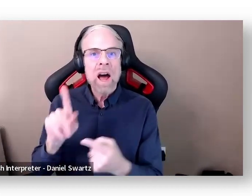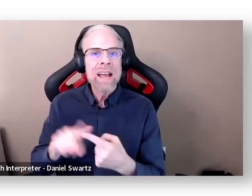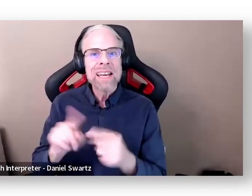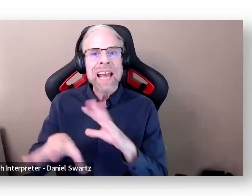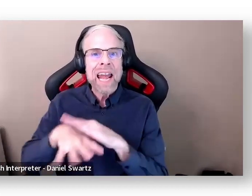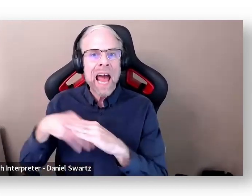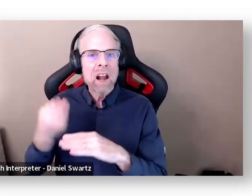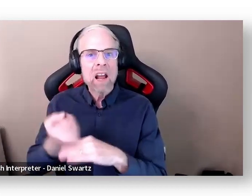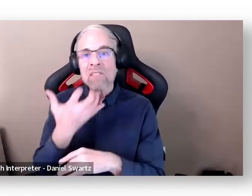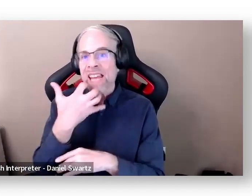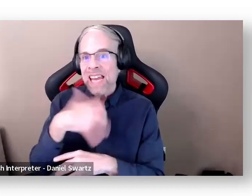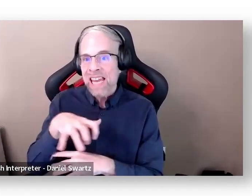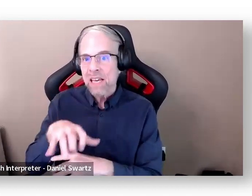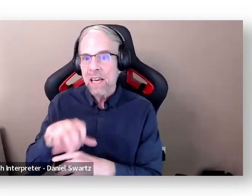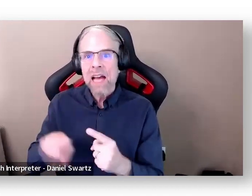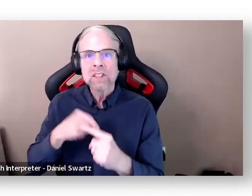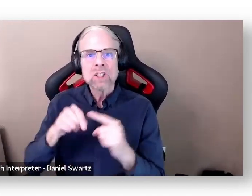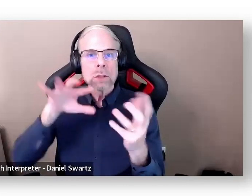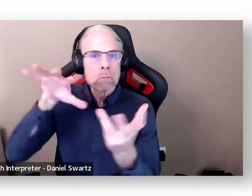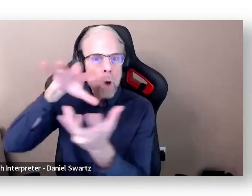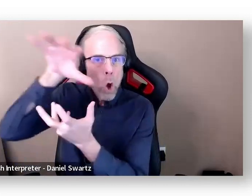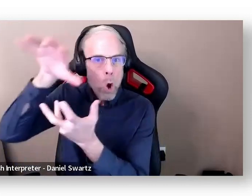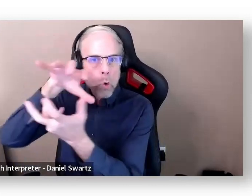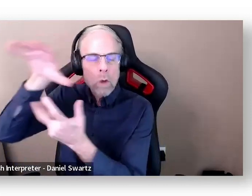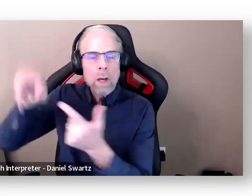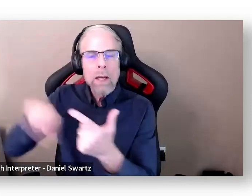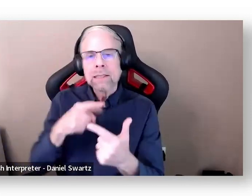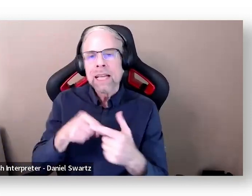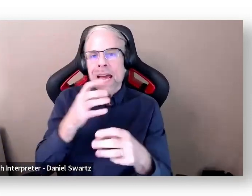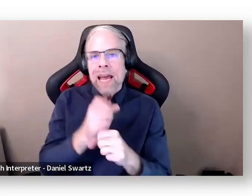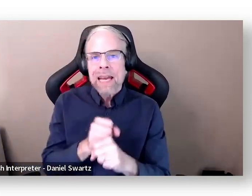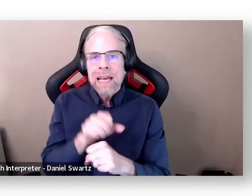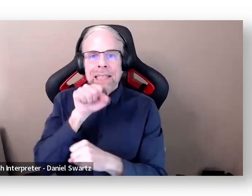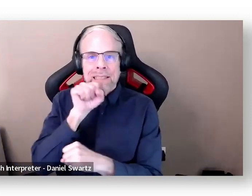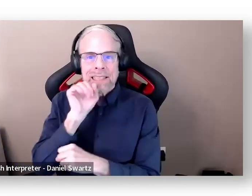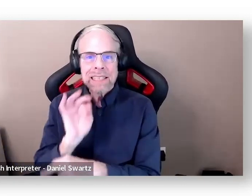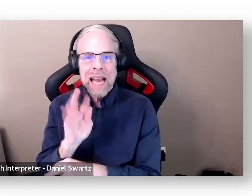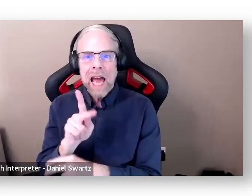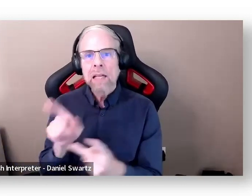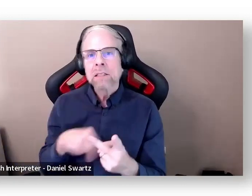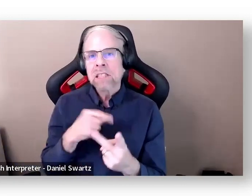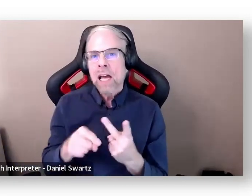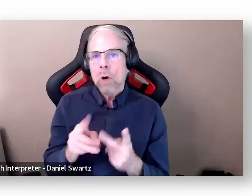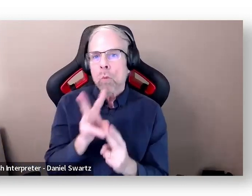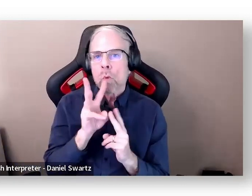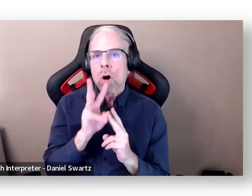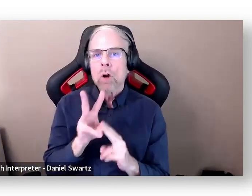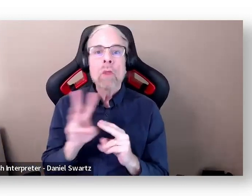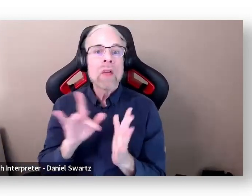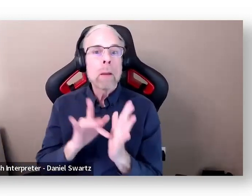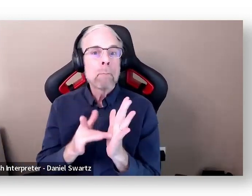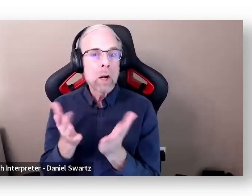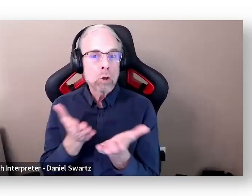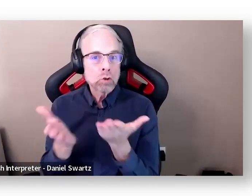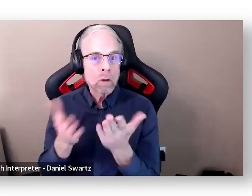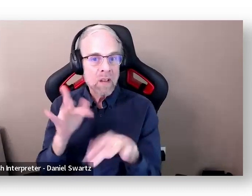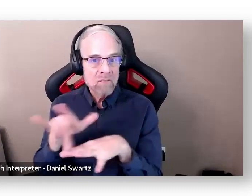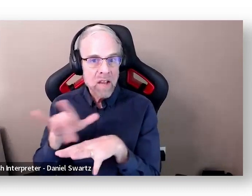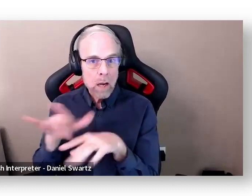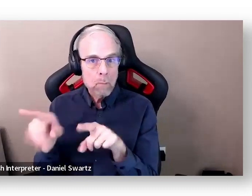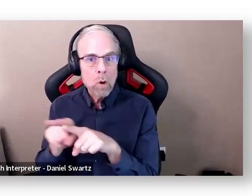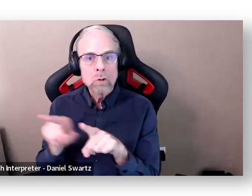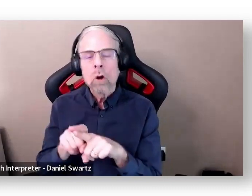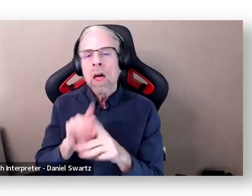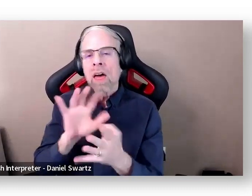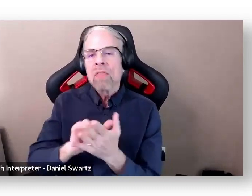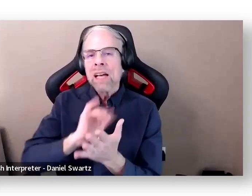Wi-Fi, para salir del calor o del humo y para tener un bocadillo o agua. Diferentes servicios,